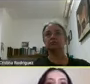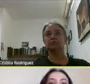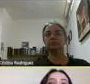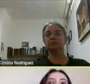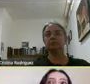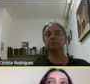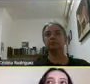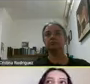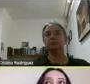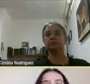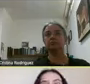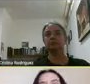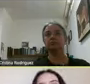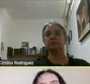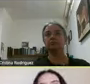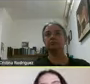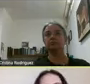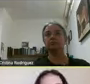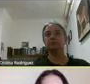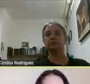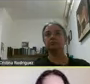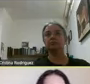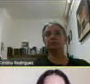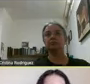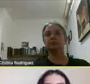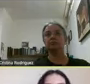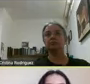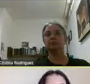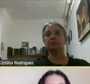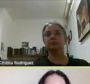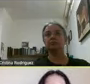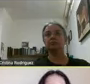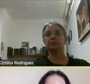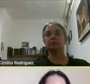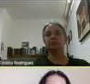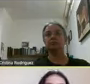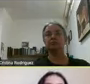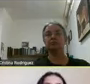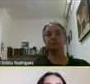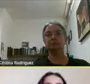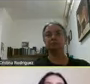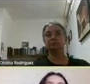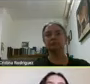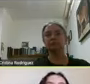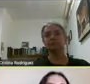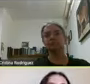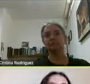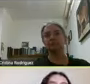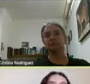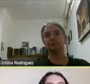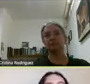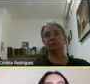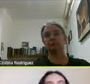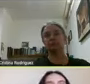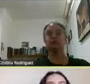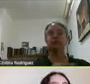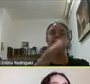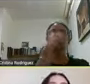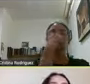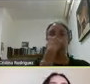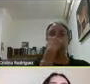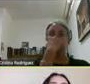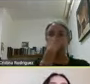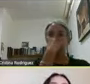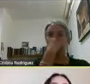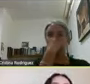nosotros, mediante las evaluaciones, podemos ver que el tobillo ya está listo. Sin embargo, el paciente o el atleta te va a decir,